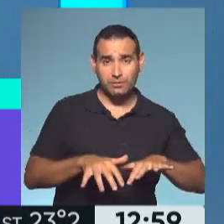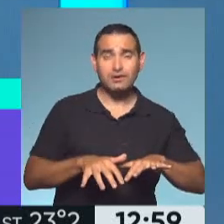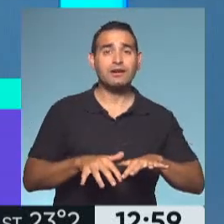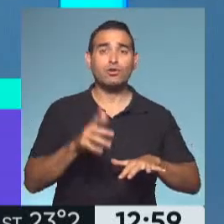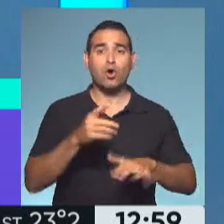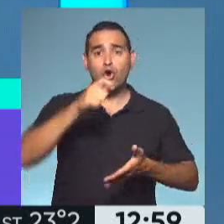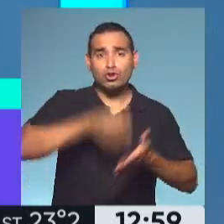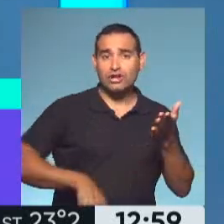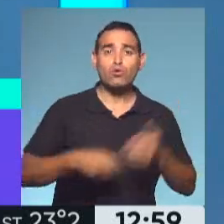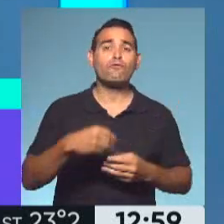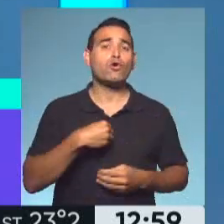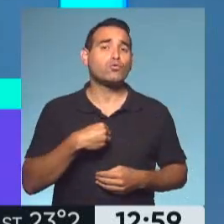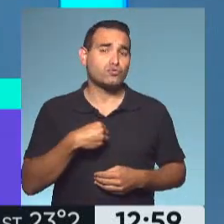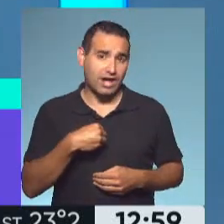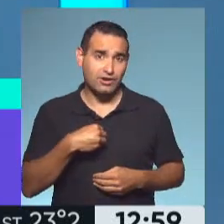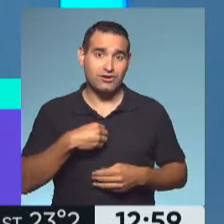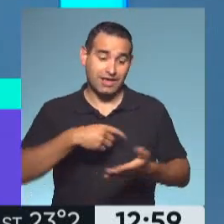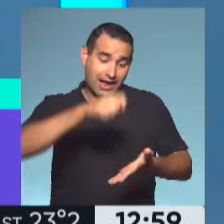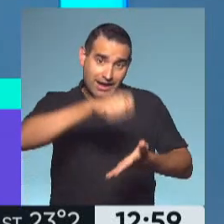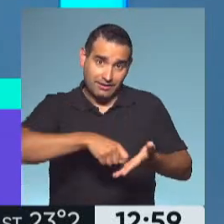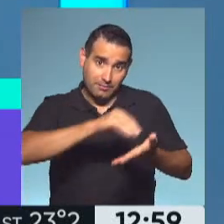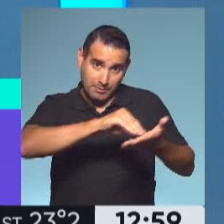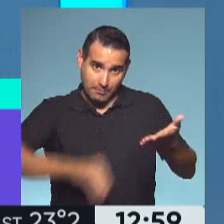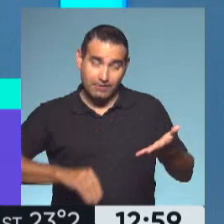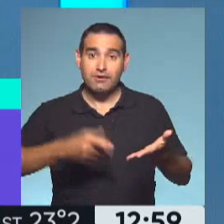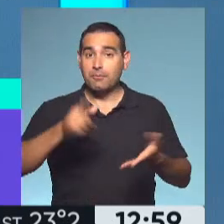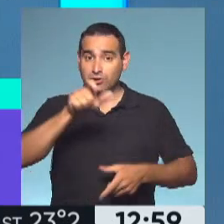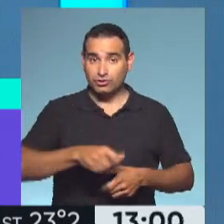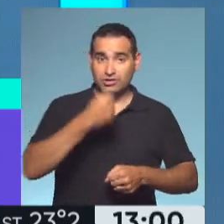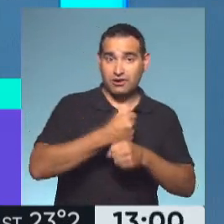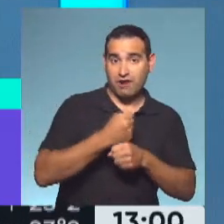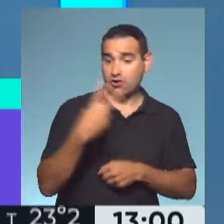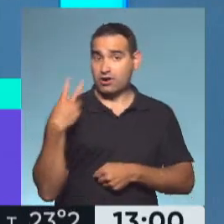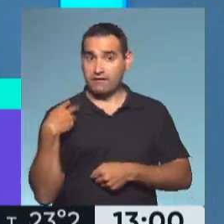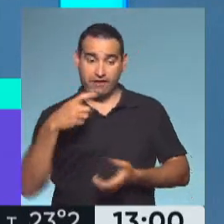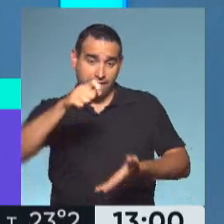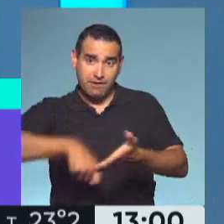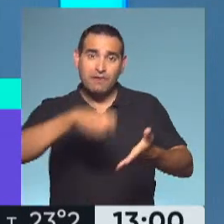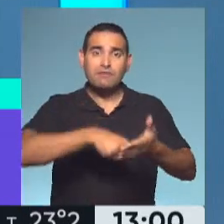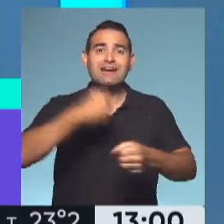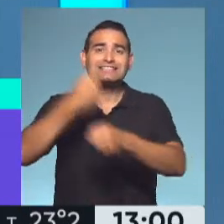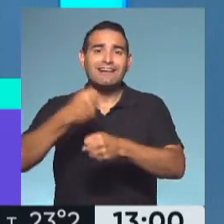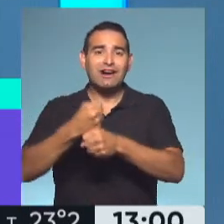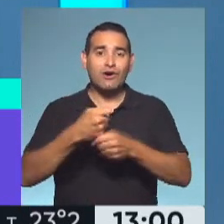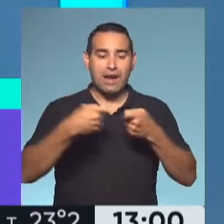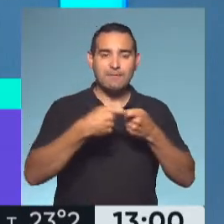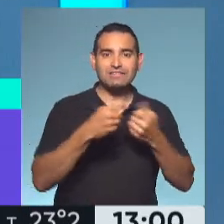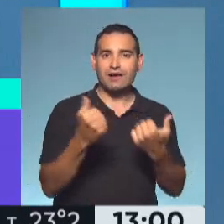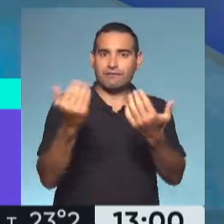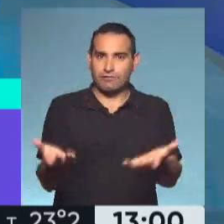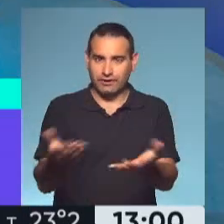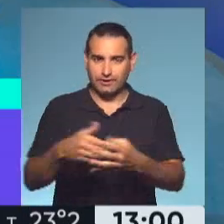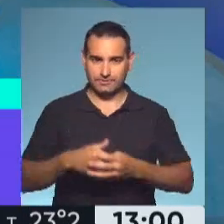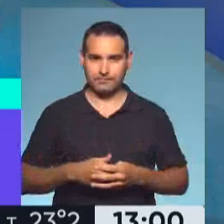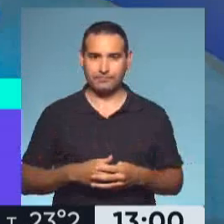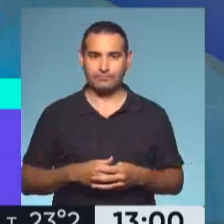un contrato voluntario y escrito que firma un trabajador y un empleador para hacer tareas fuera de la empresa. Esto al margen de